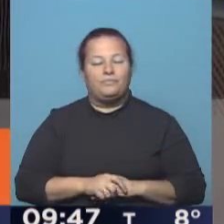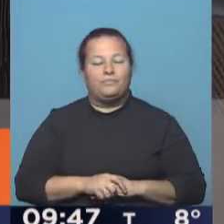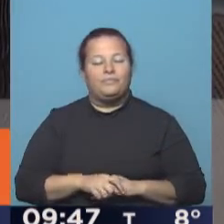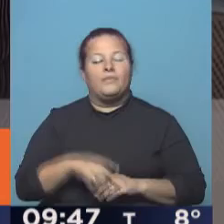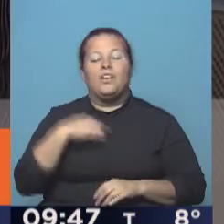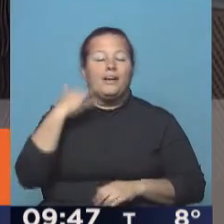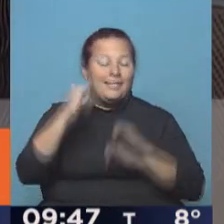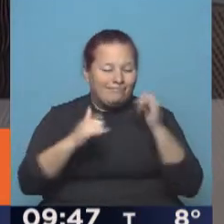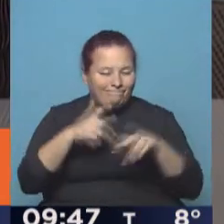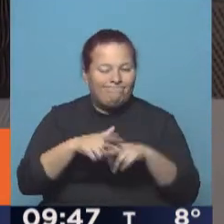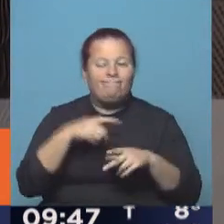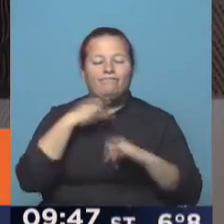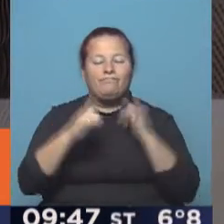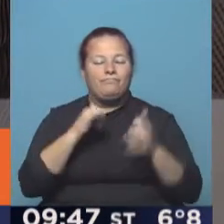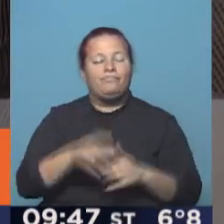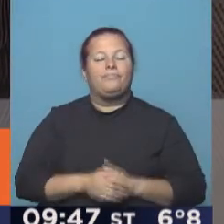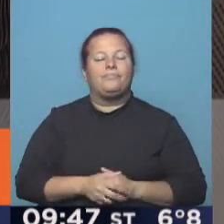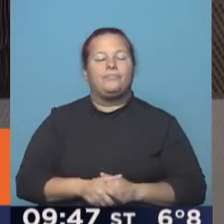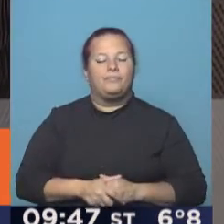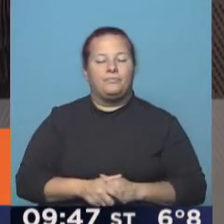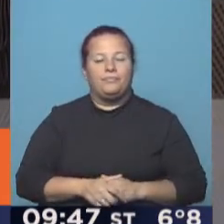Lo que te quería comentar es que